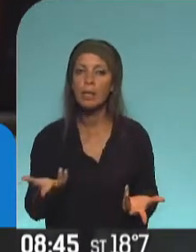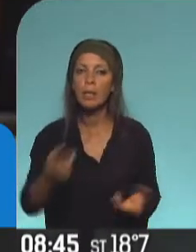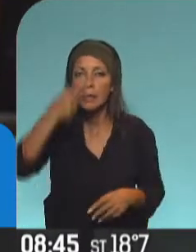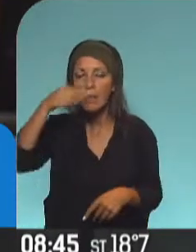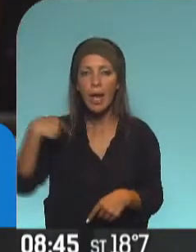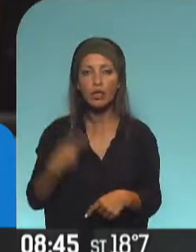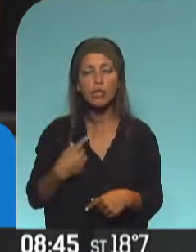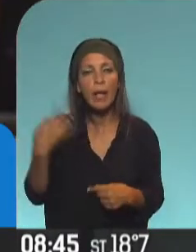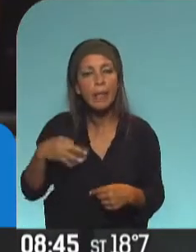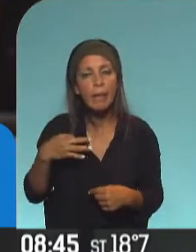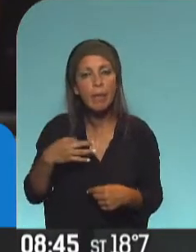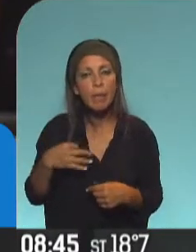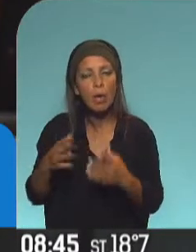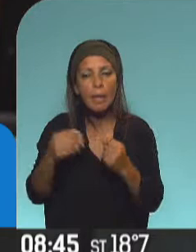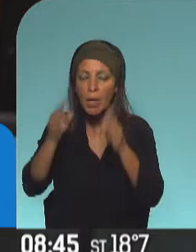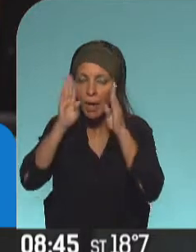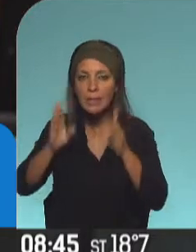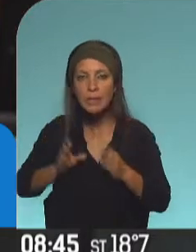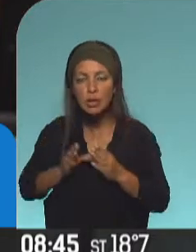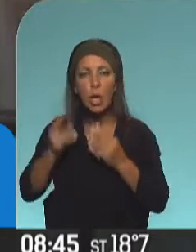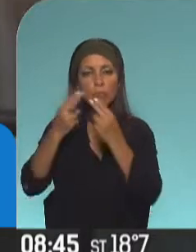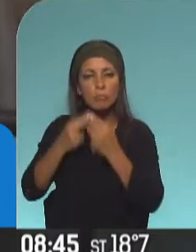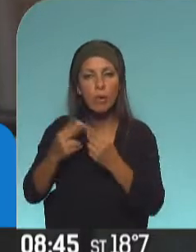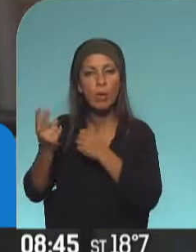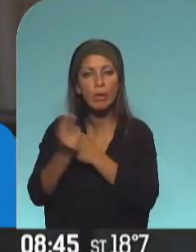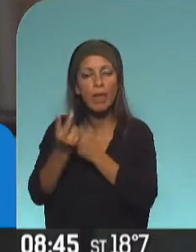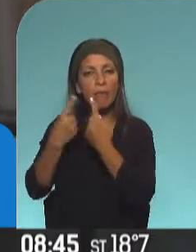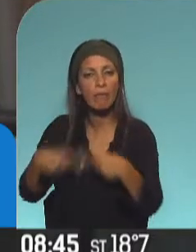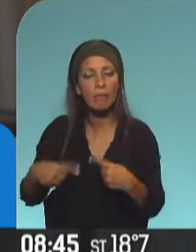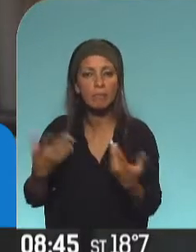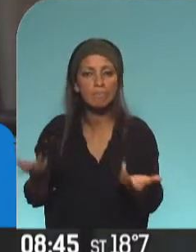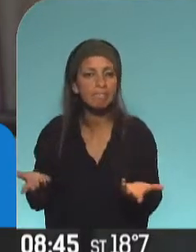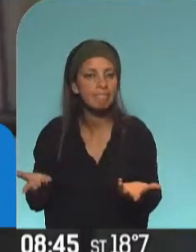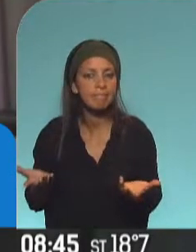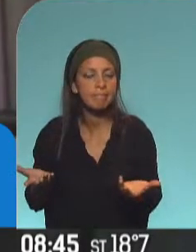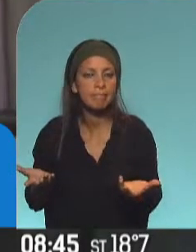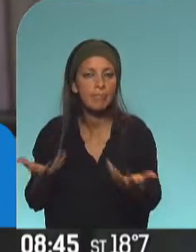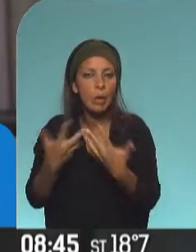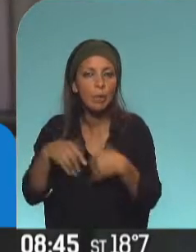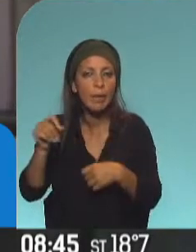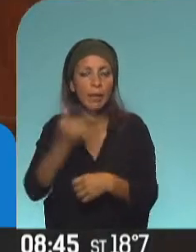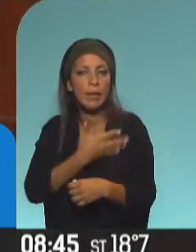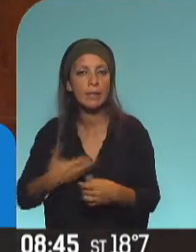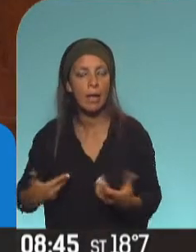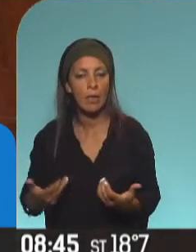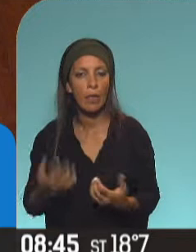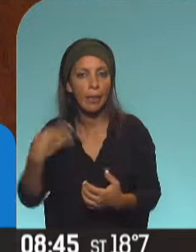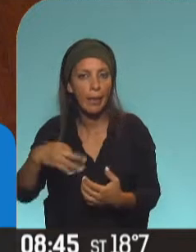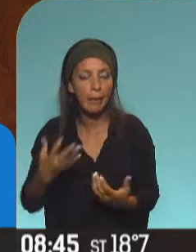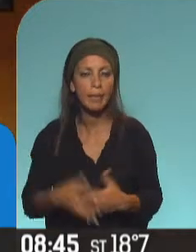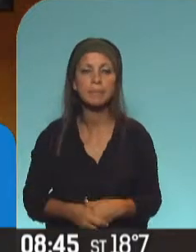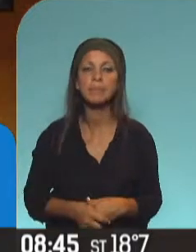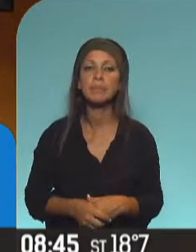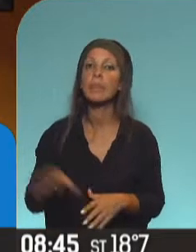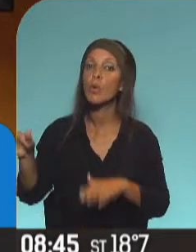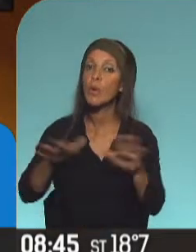que rápidamente somos escuchadas, atendidas y claramente protegidas por el Sí, Estado. sí, claro. Hay, Eli, una situación